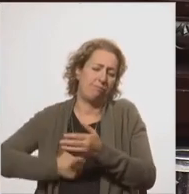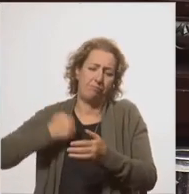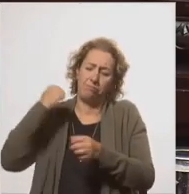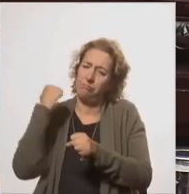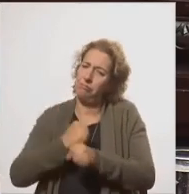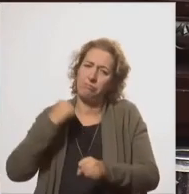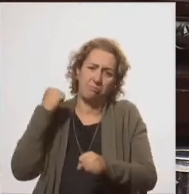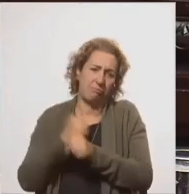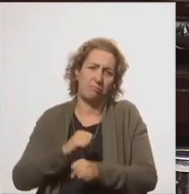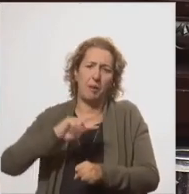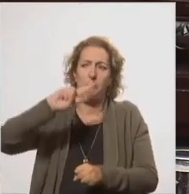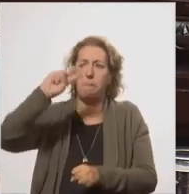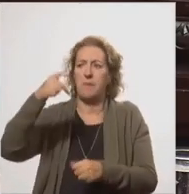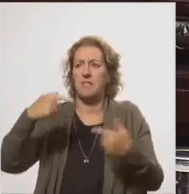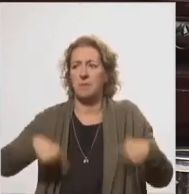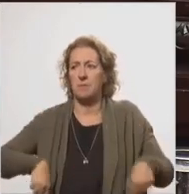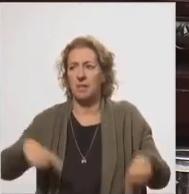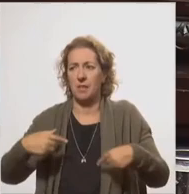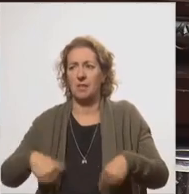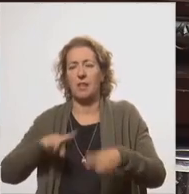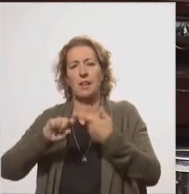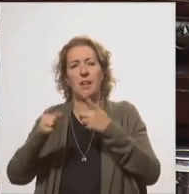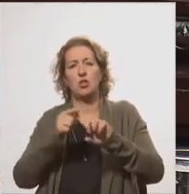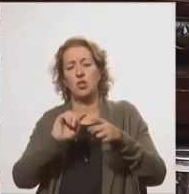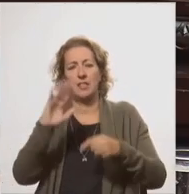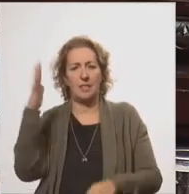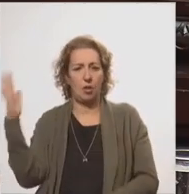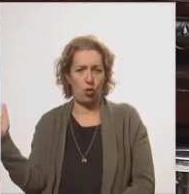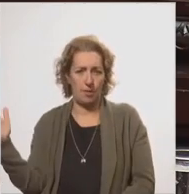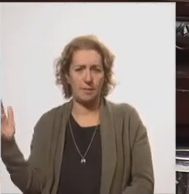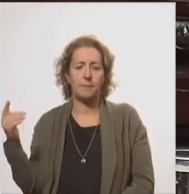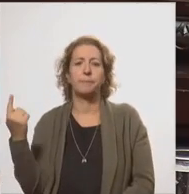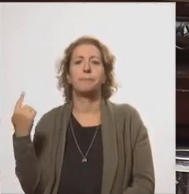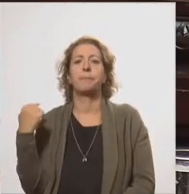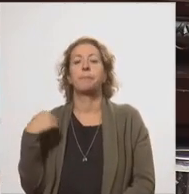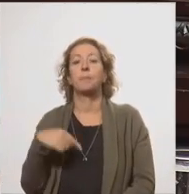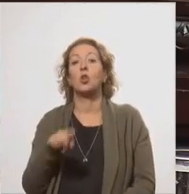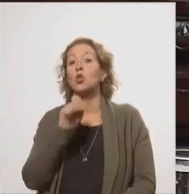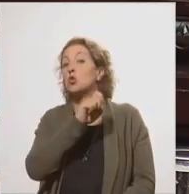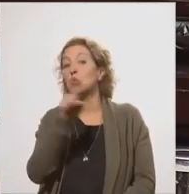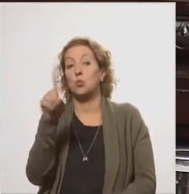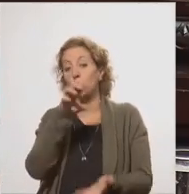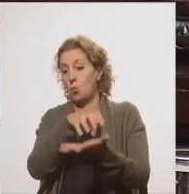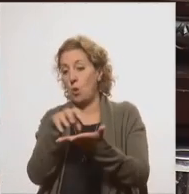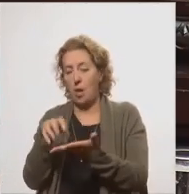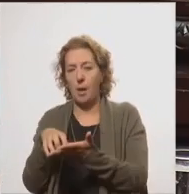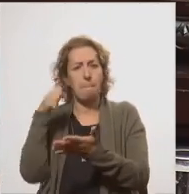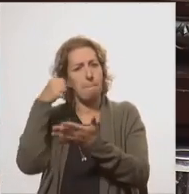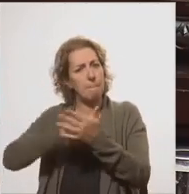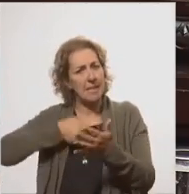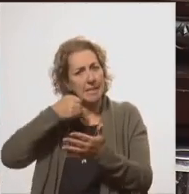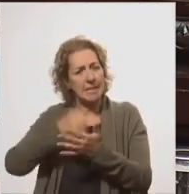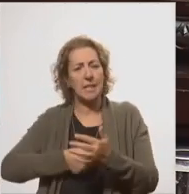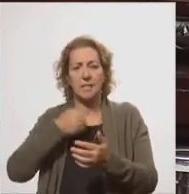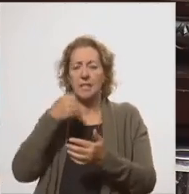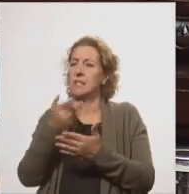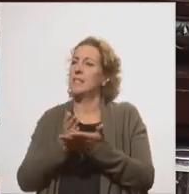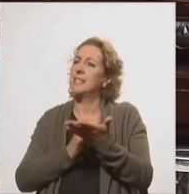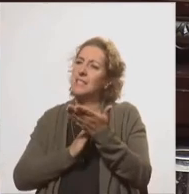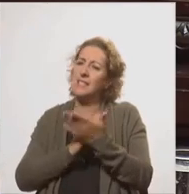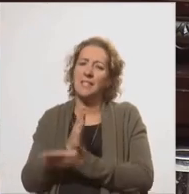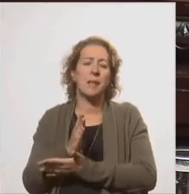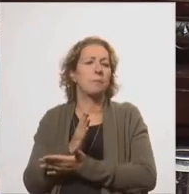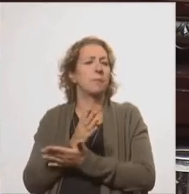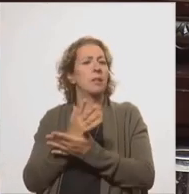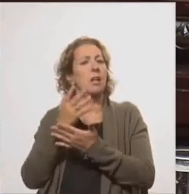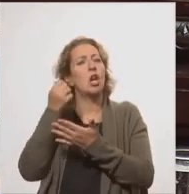como viceministra de Relaciones Exteriores. Sus cargos institucionales, su militancia, han sido siempre una